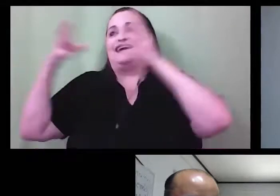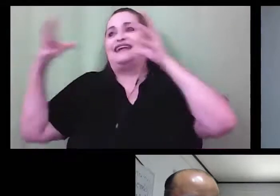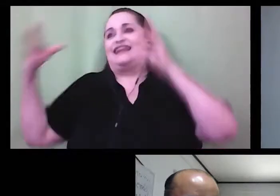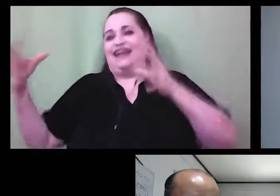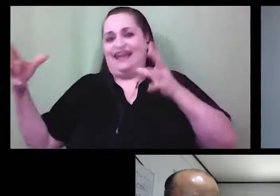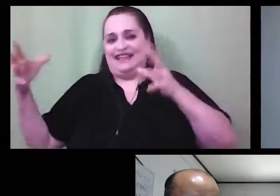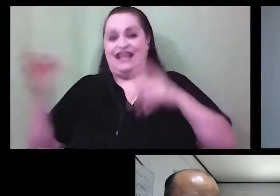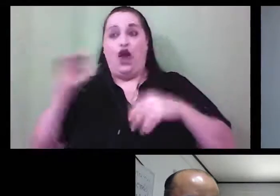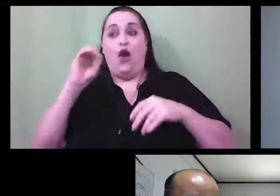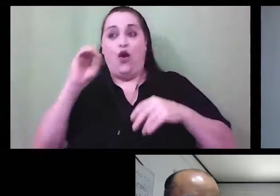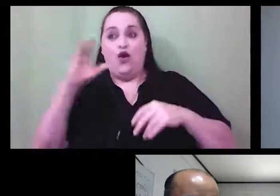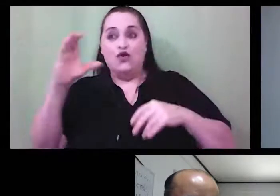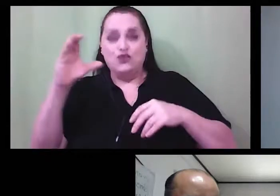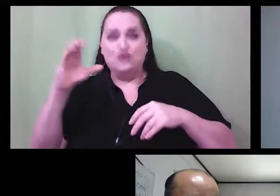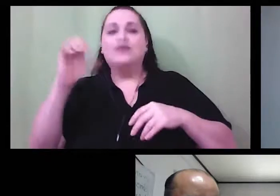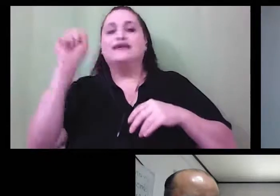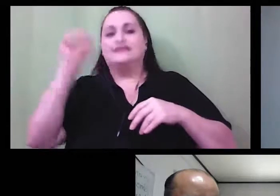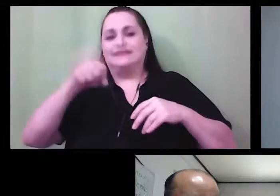en octubre,